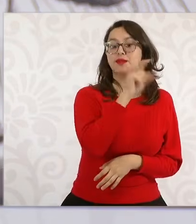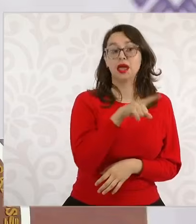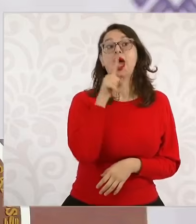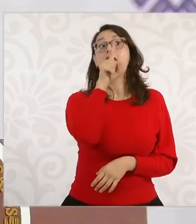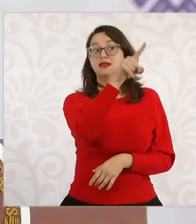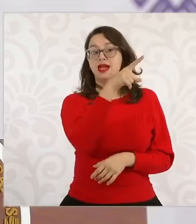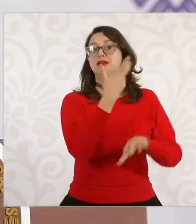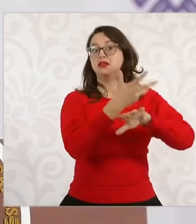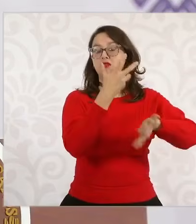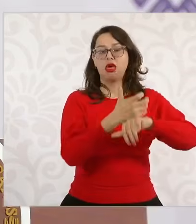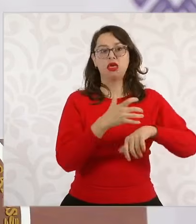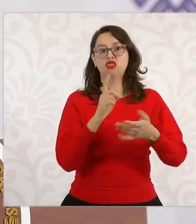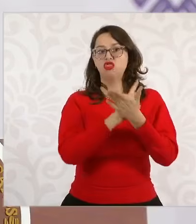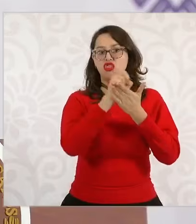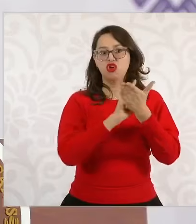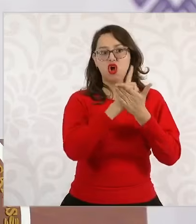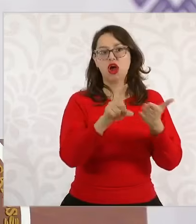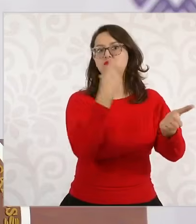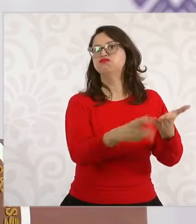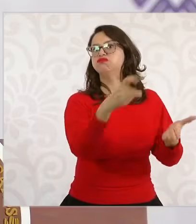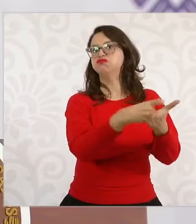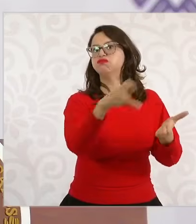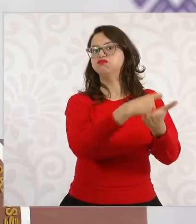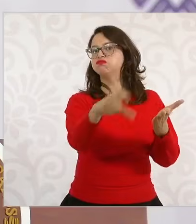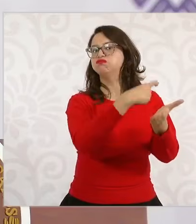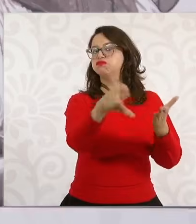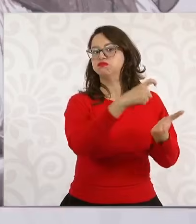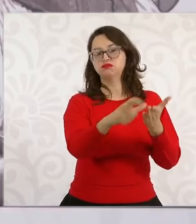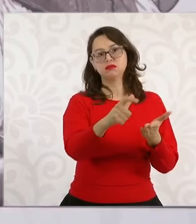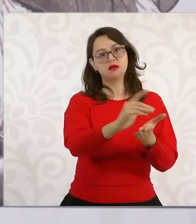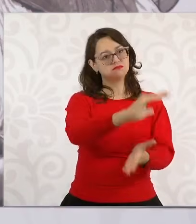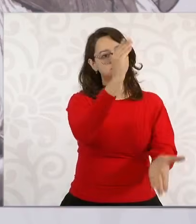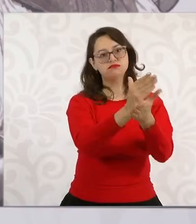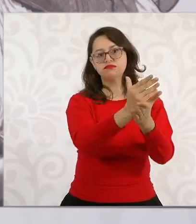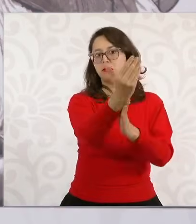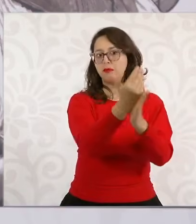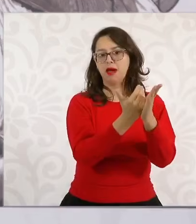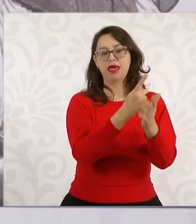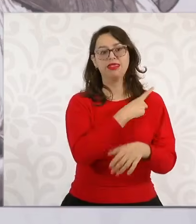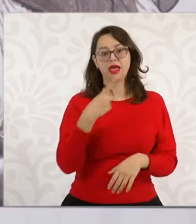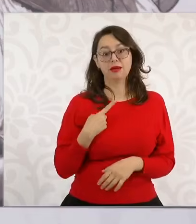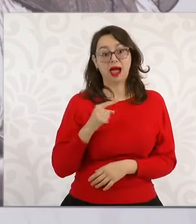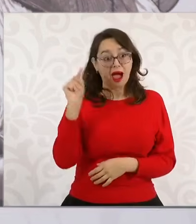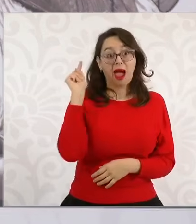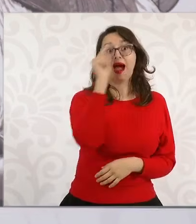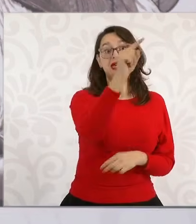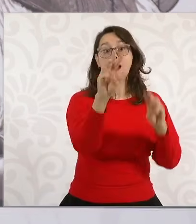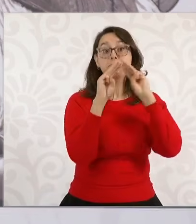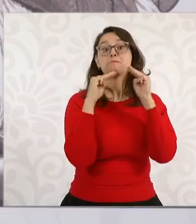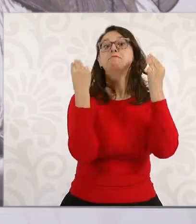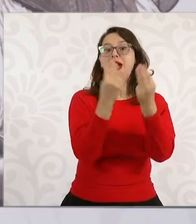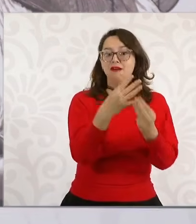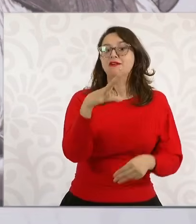Unidos. Ellos tienen que detener a los delincuentes que distribuyen droga y que lavan dinero en